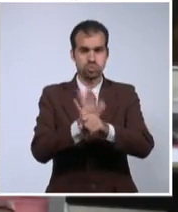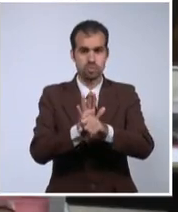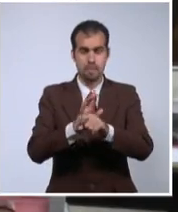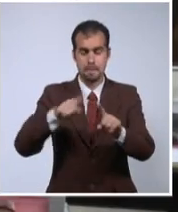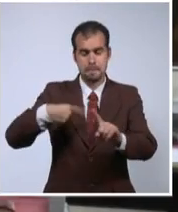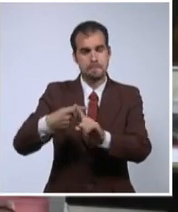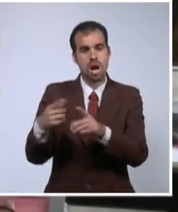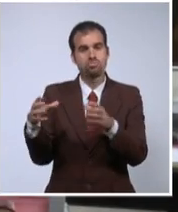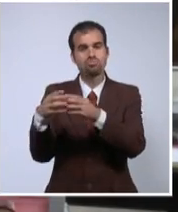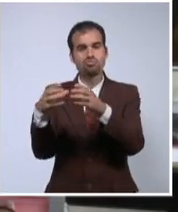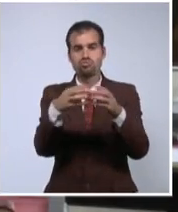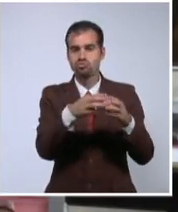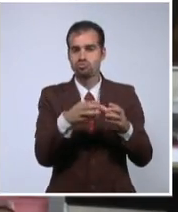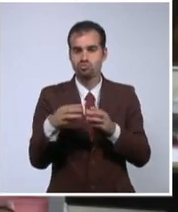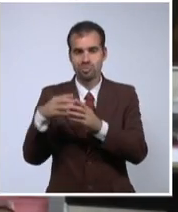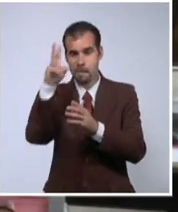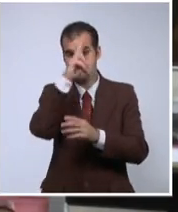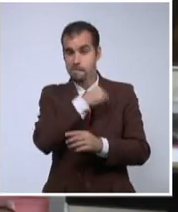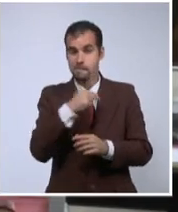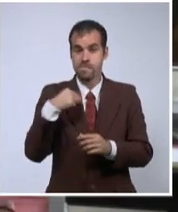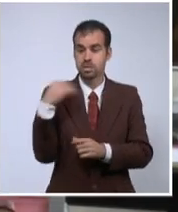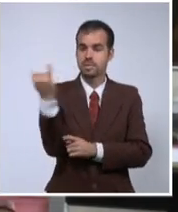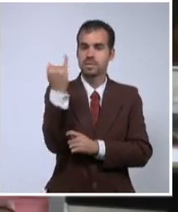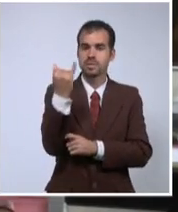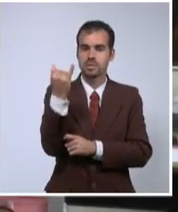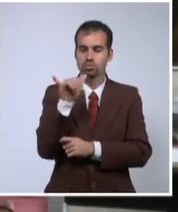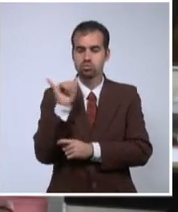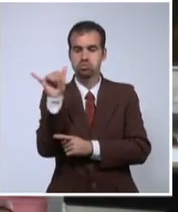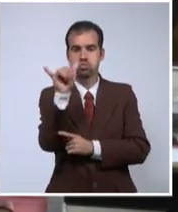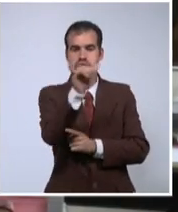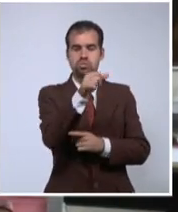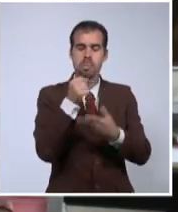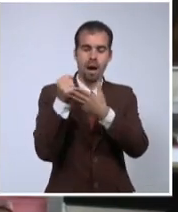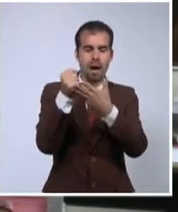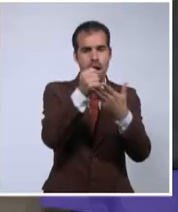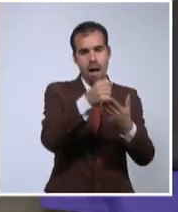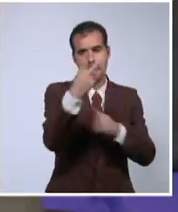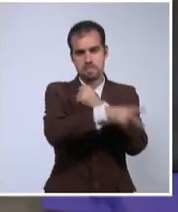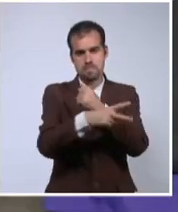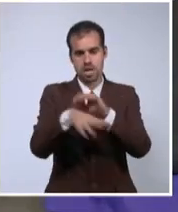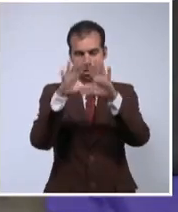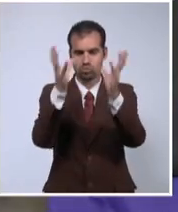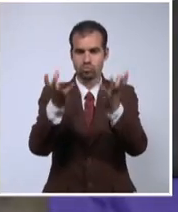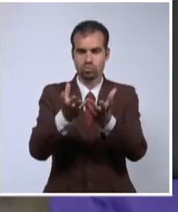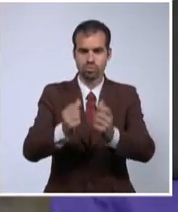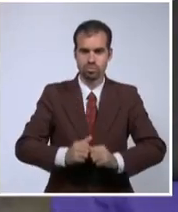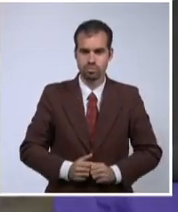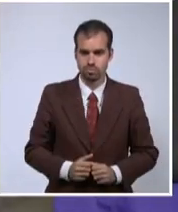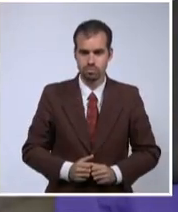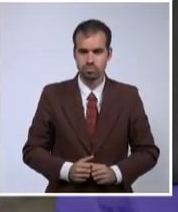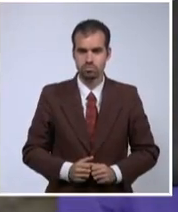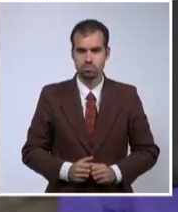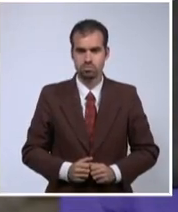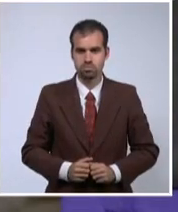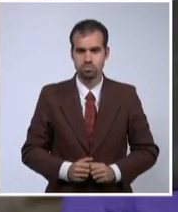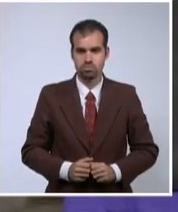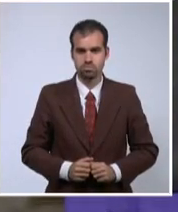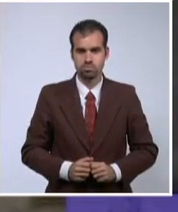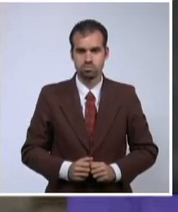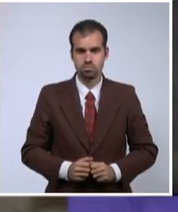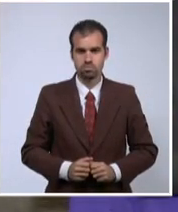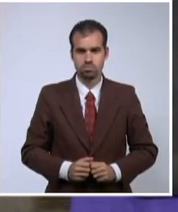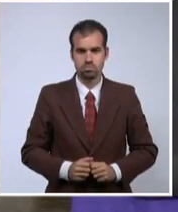médicas internacionales que luchan contra la enfermedad en diferentes países del mundo. Los más de medio centenar de